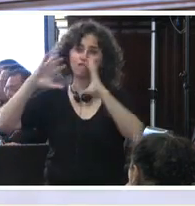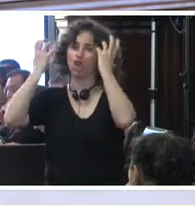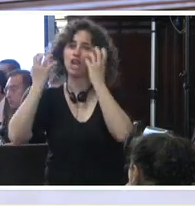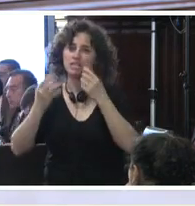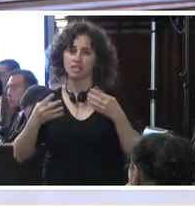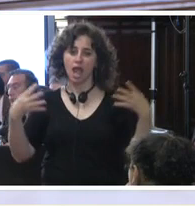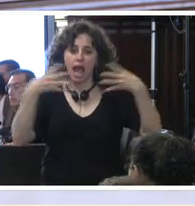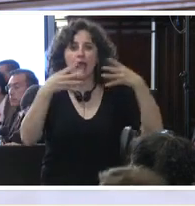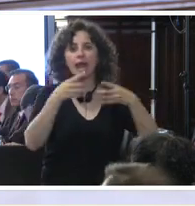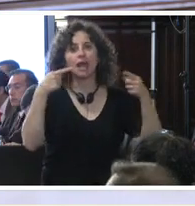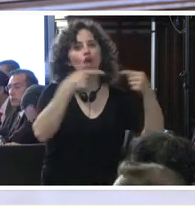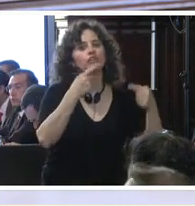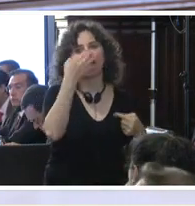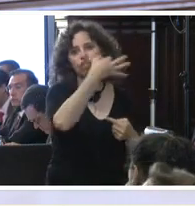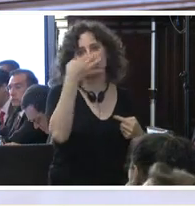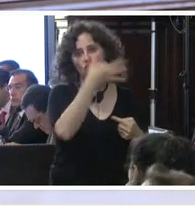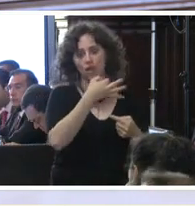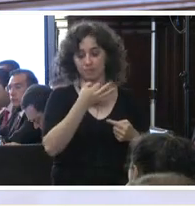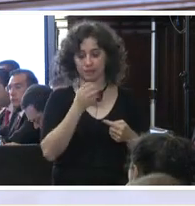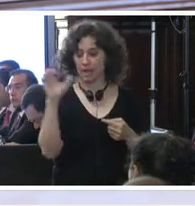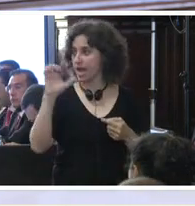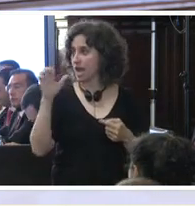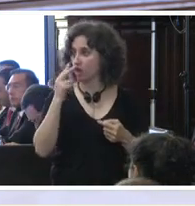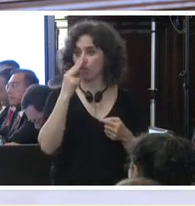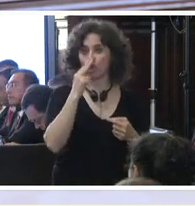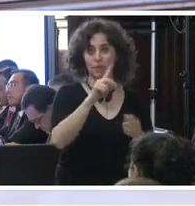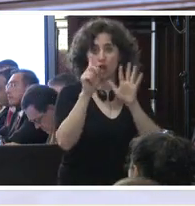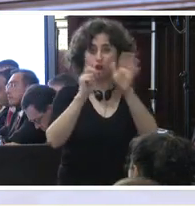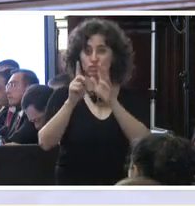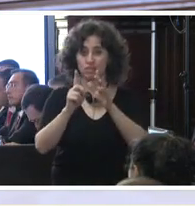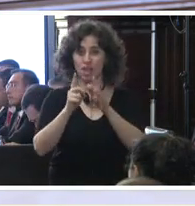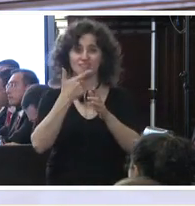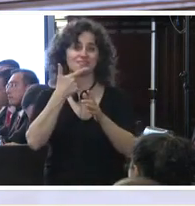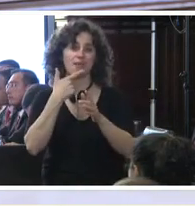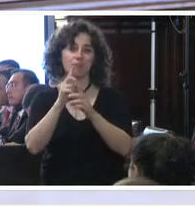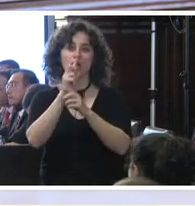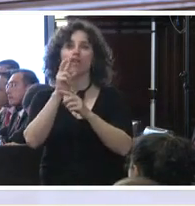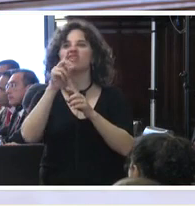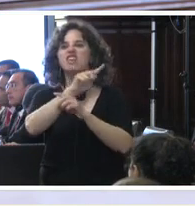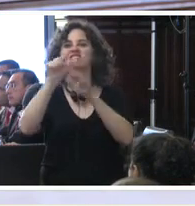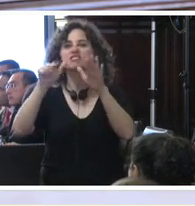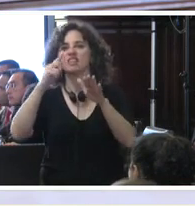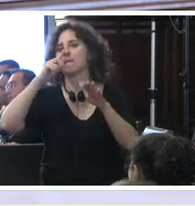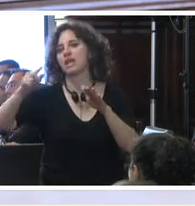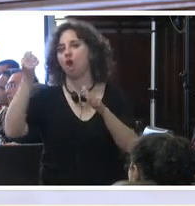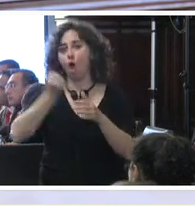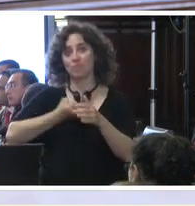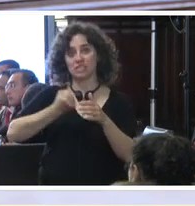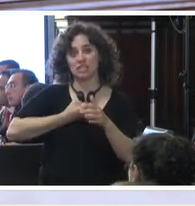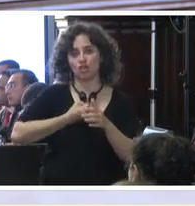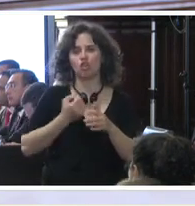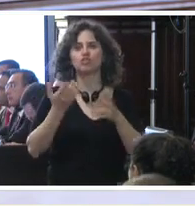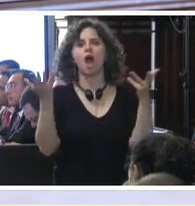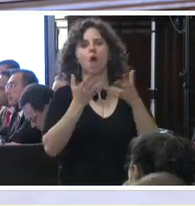contra las drogas. De enero del 2011 a septiembre del 2011 sumaban 17,000 homicidios. Ahora